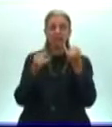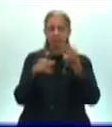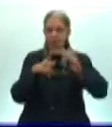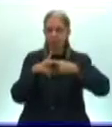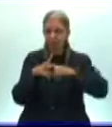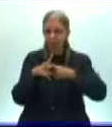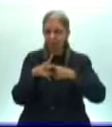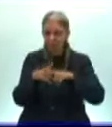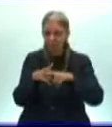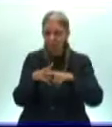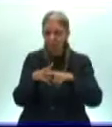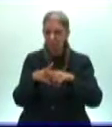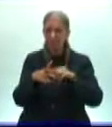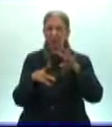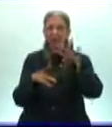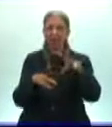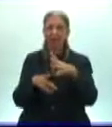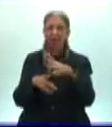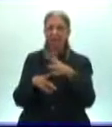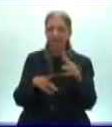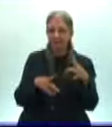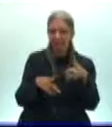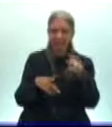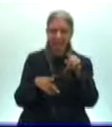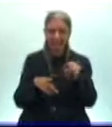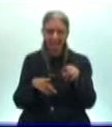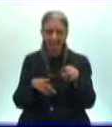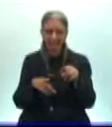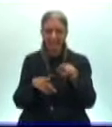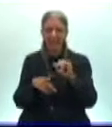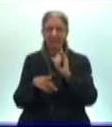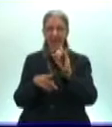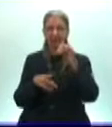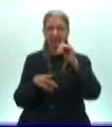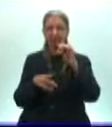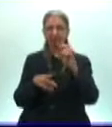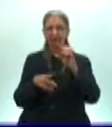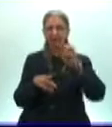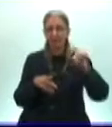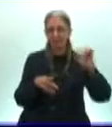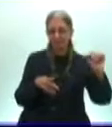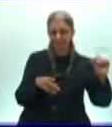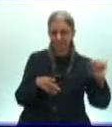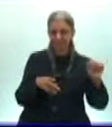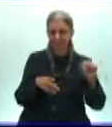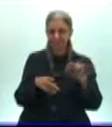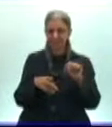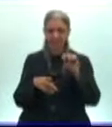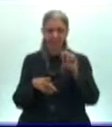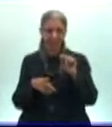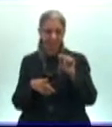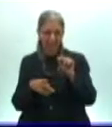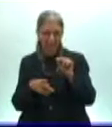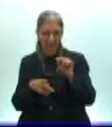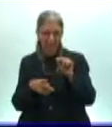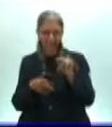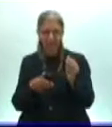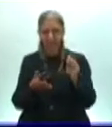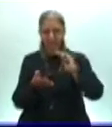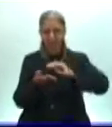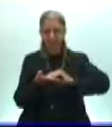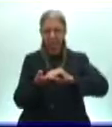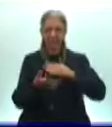solución gráfica de esa inecuación para el caso en que pertenezcan a estos